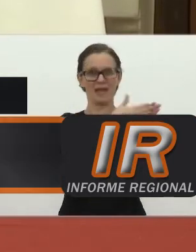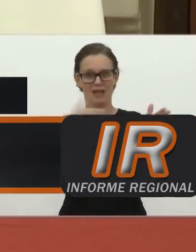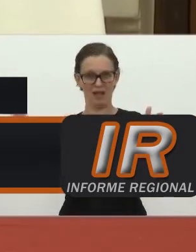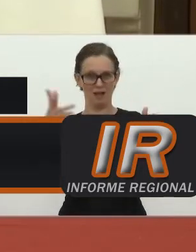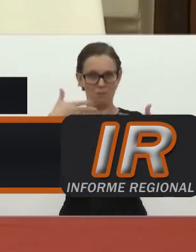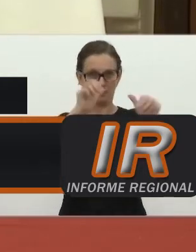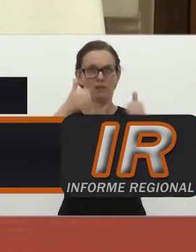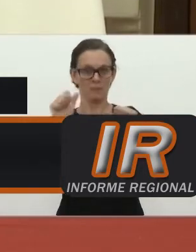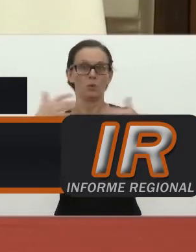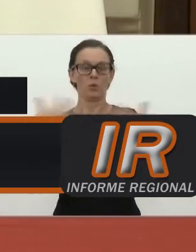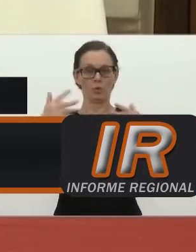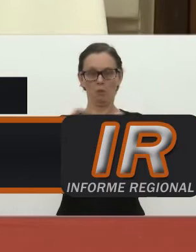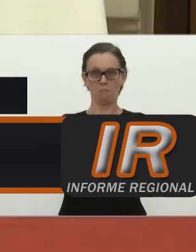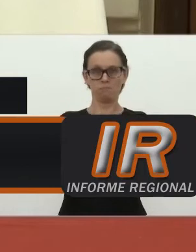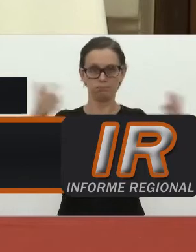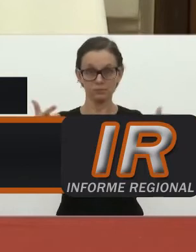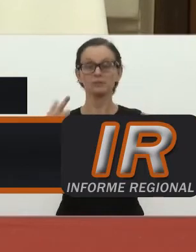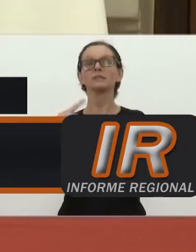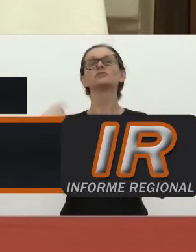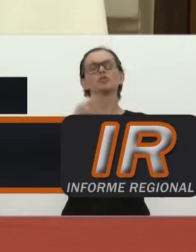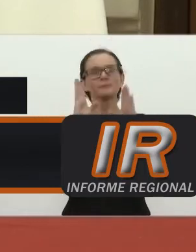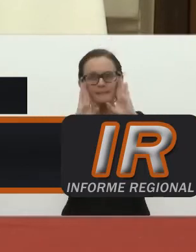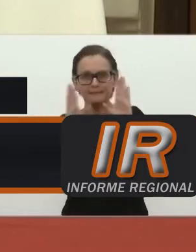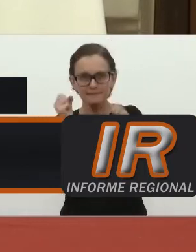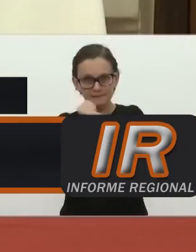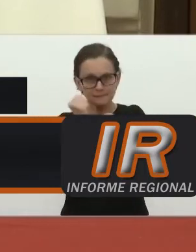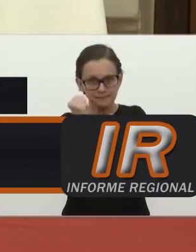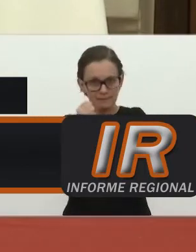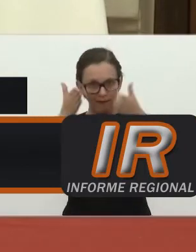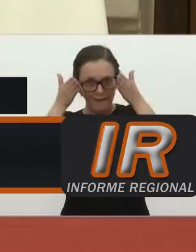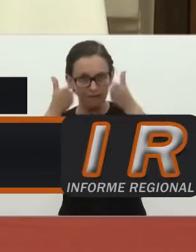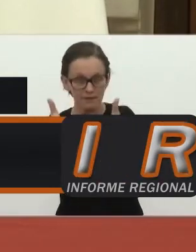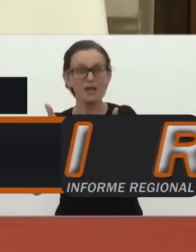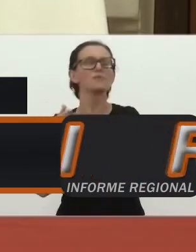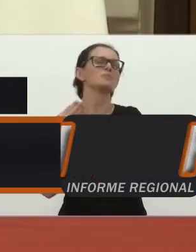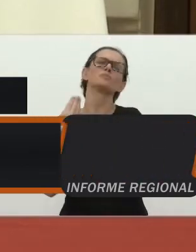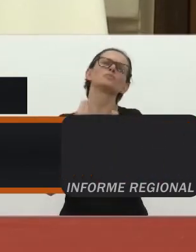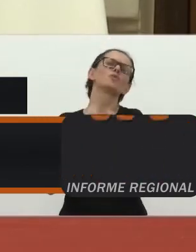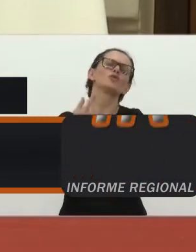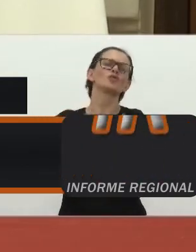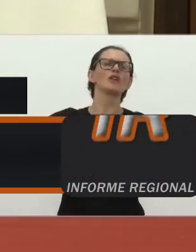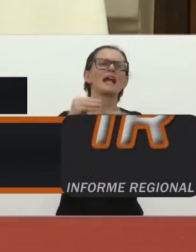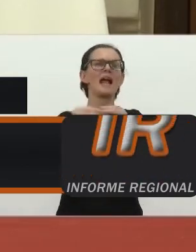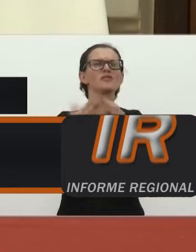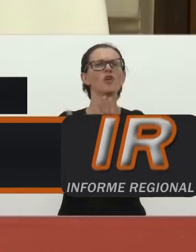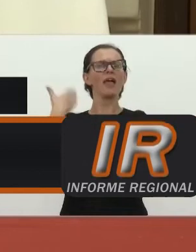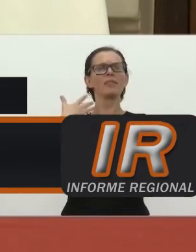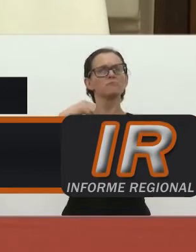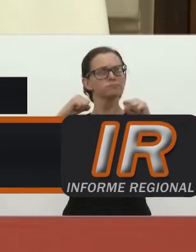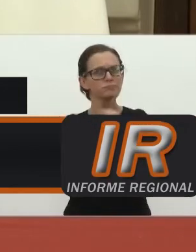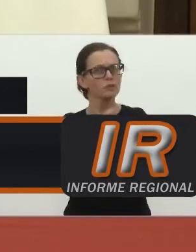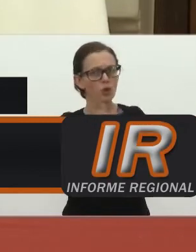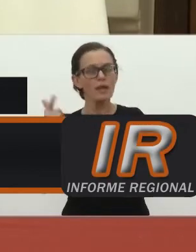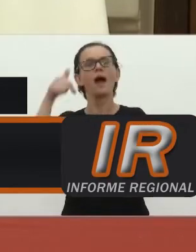atención y a nosotros también estamos trabajando en ello. Lo que sí, para saber que muchos casos antes no habían sido confirmados y se